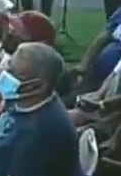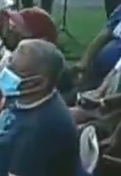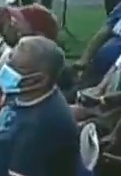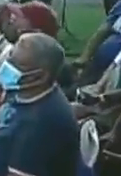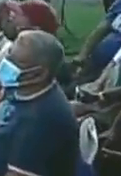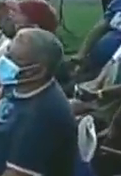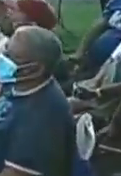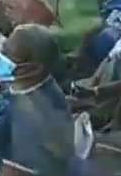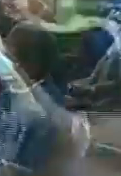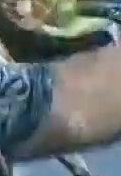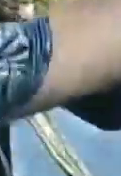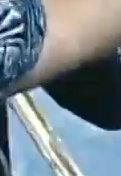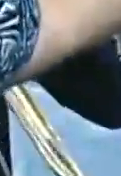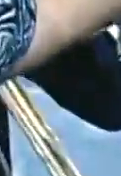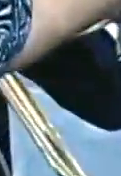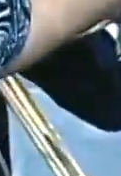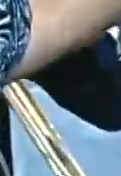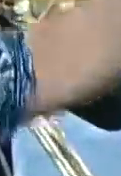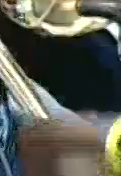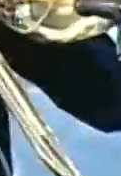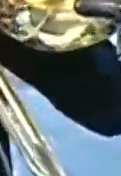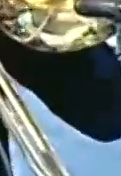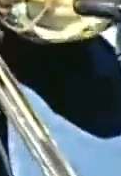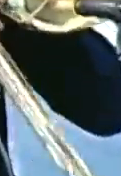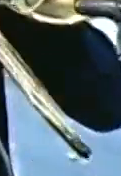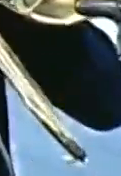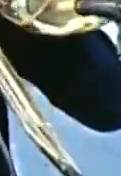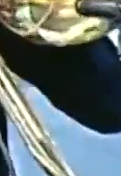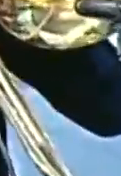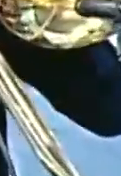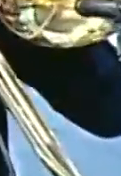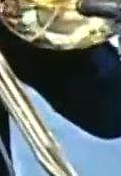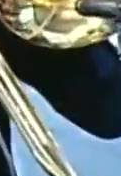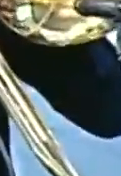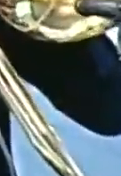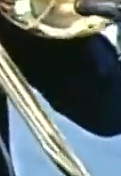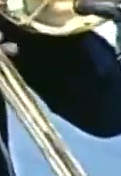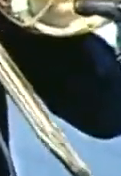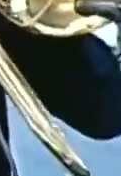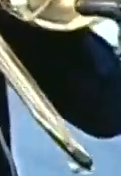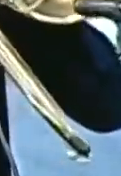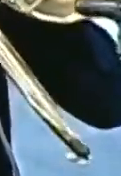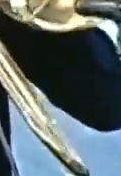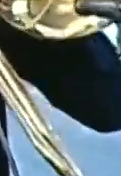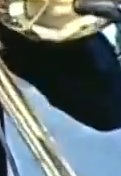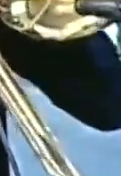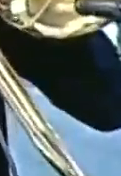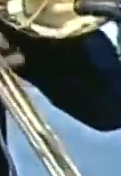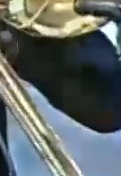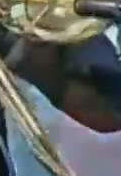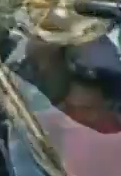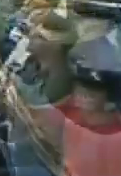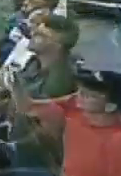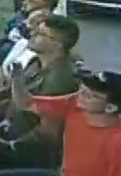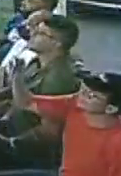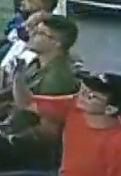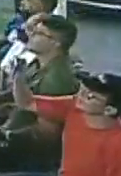Mira, que no puedo más. Si me sale por aquí y por allá. Negra, mueve la cintura.